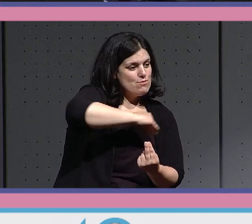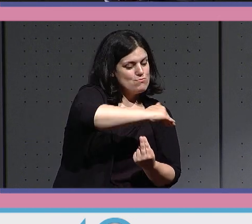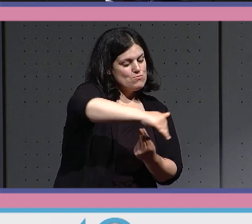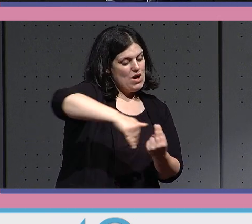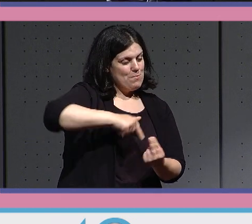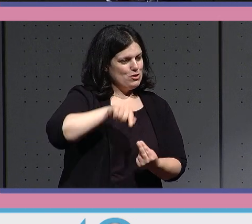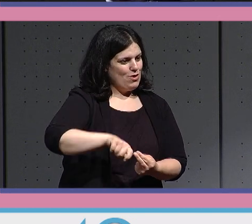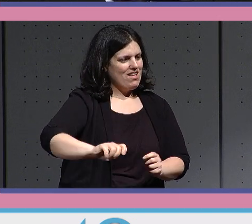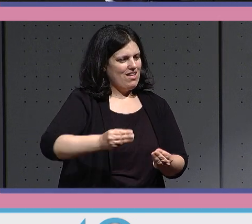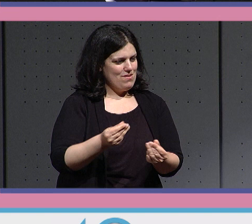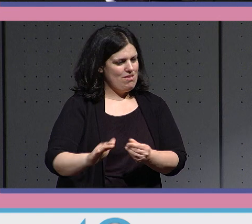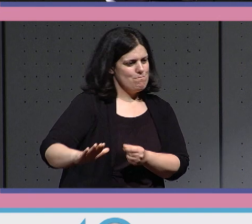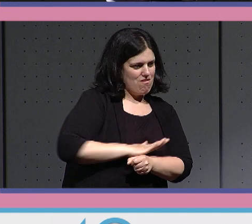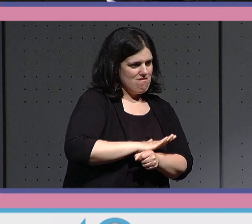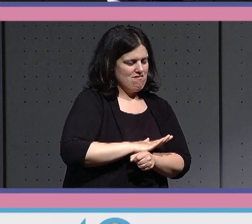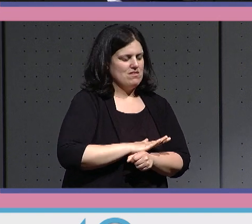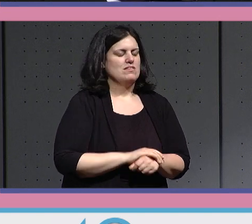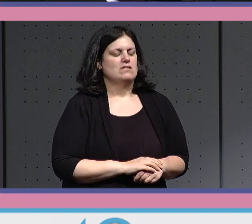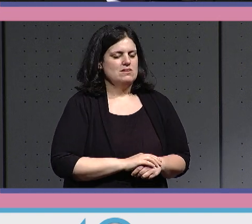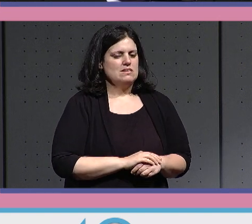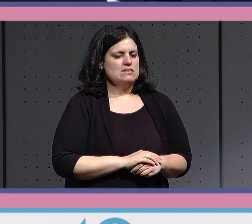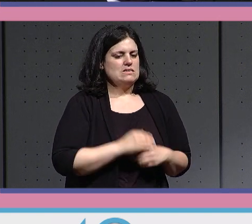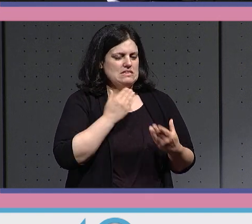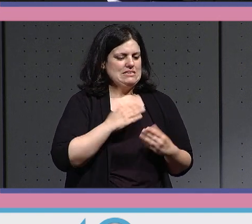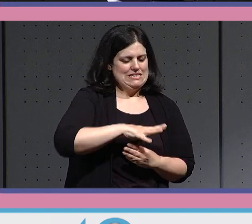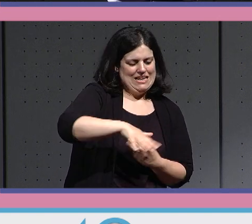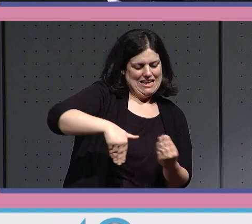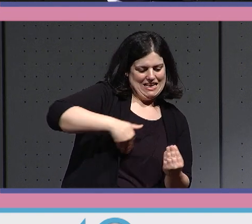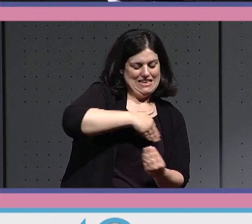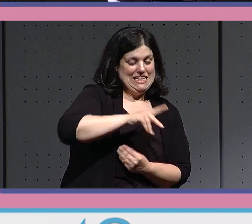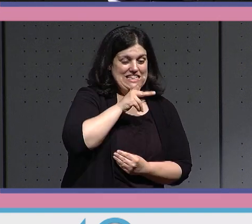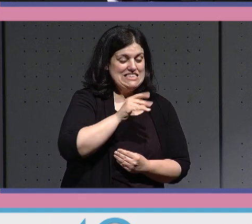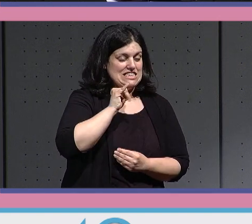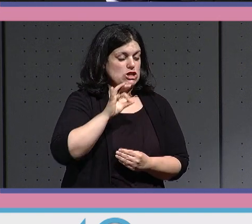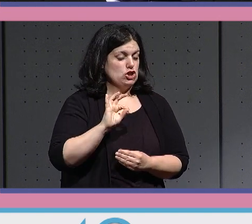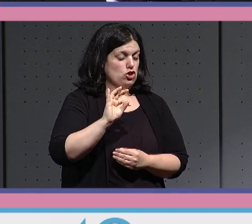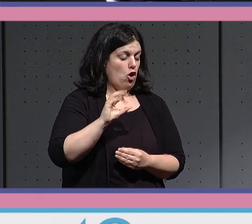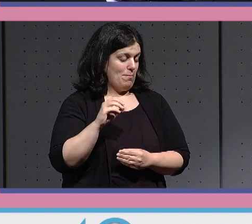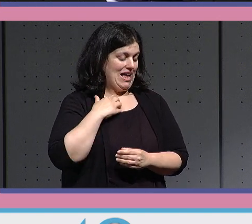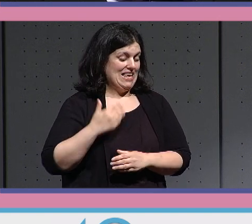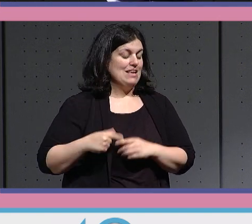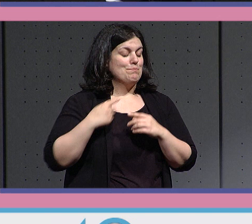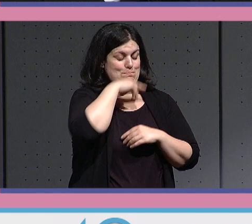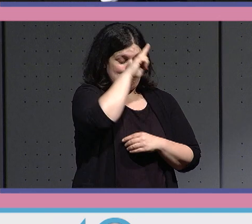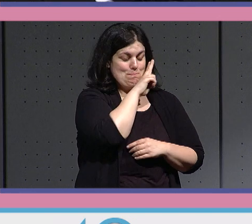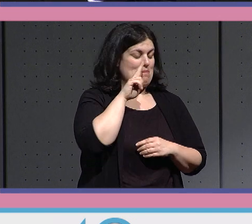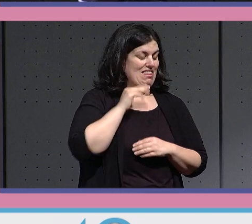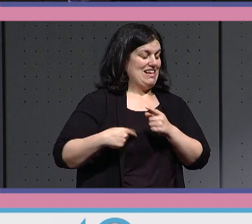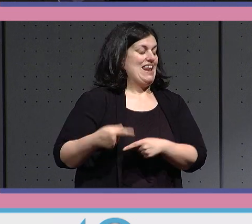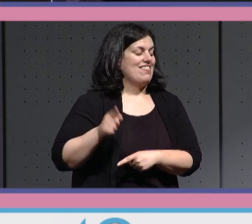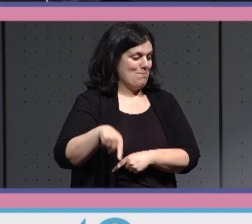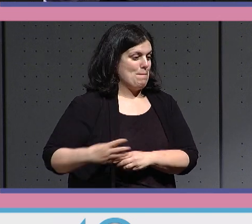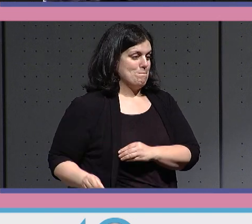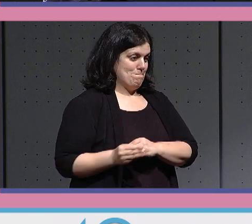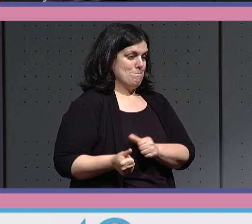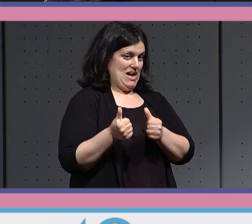es parte de la causa del aumento de las cosas. También la edad es una parte de los padres, es una causa seguro del aumento de las cosas, de